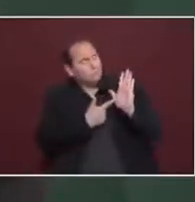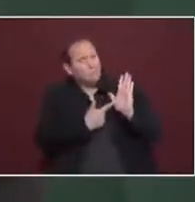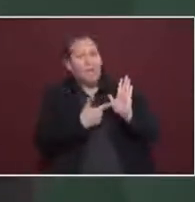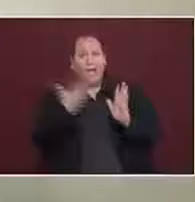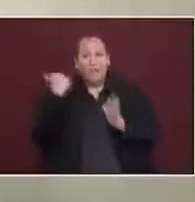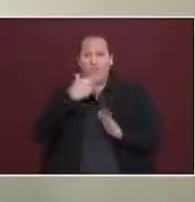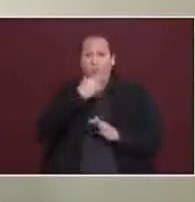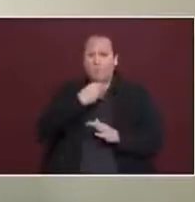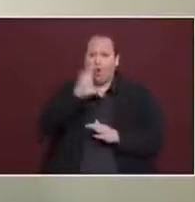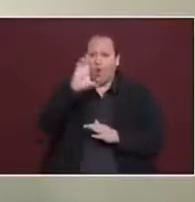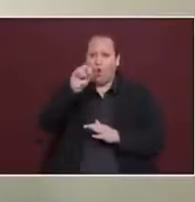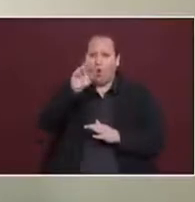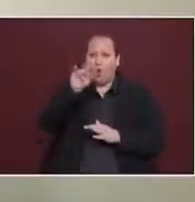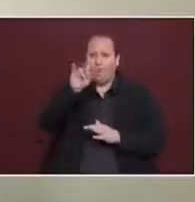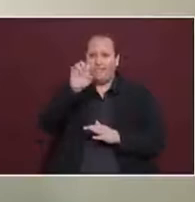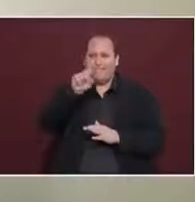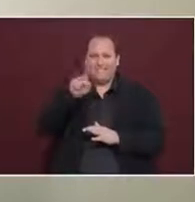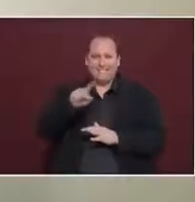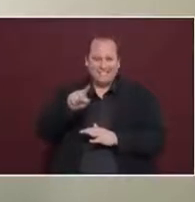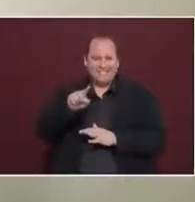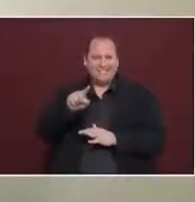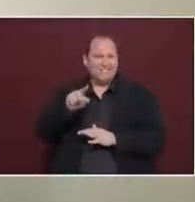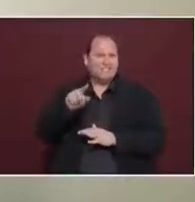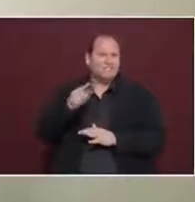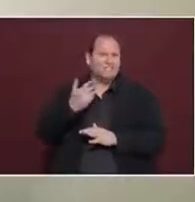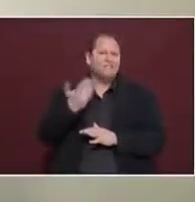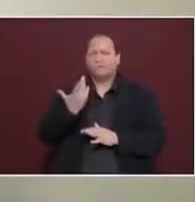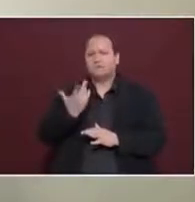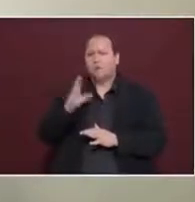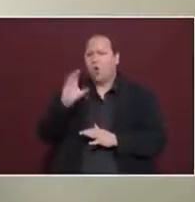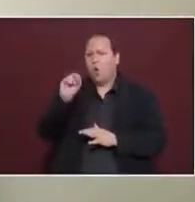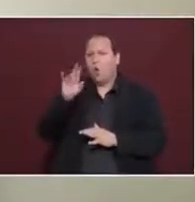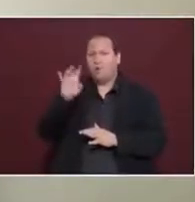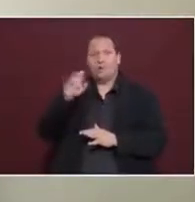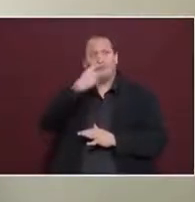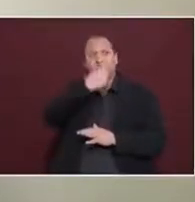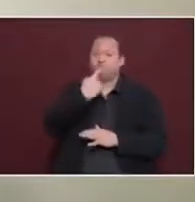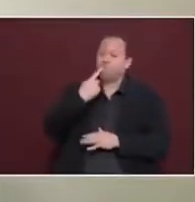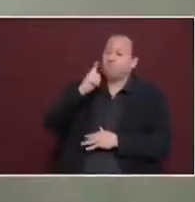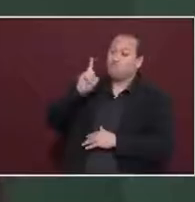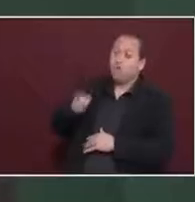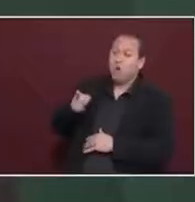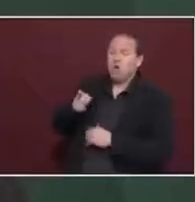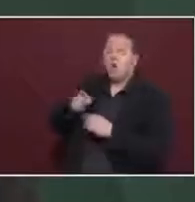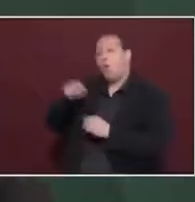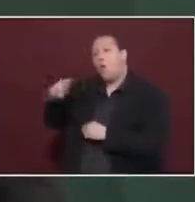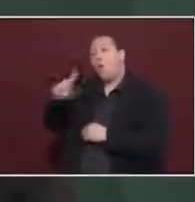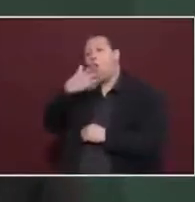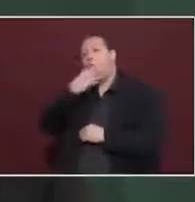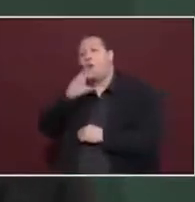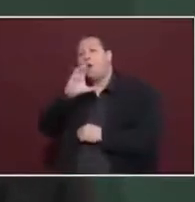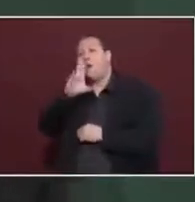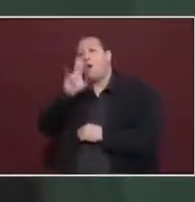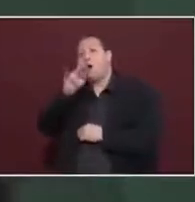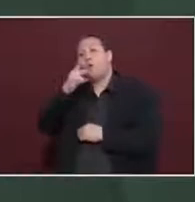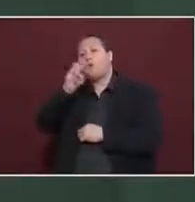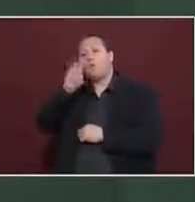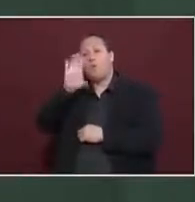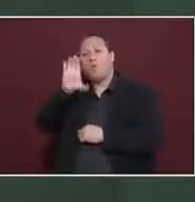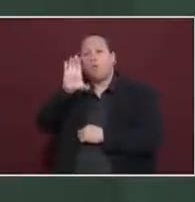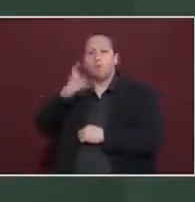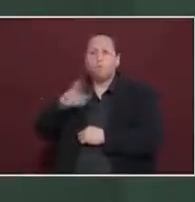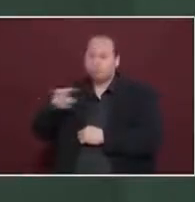de los 500 años de evangelización que se conmemoran en el año 2021. Para el presidente López Obrador, al menos la respuesta